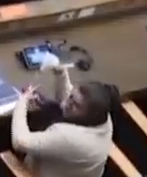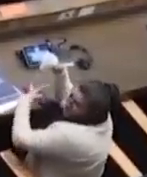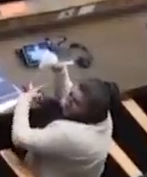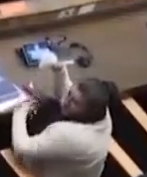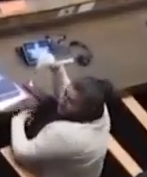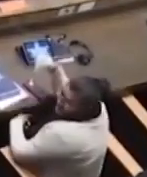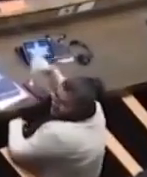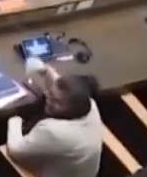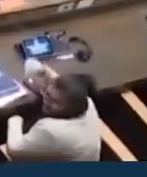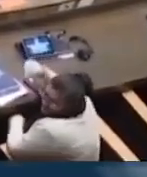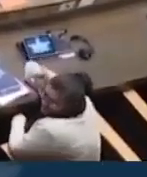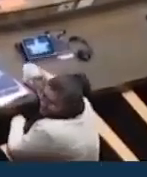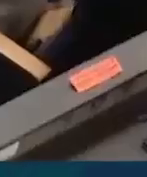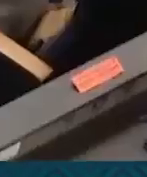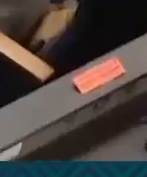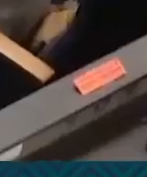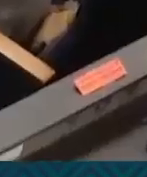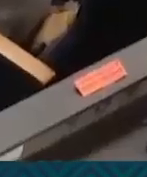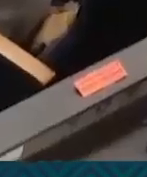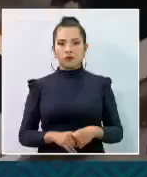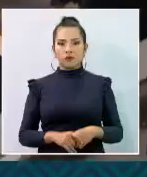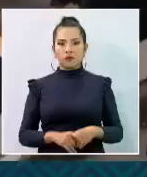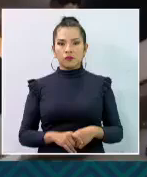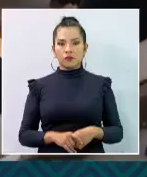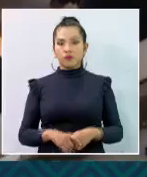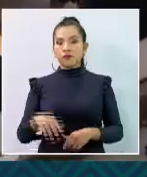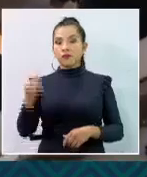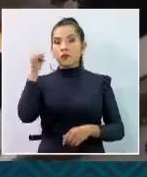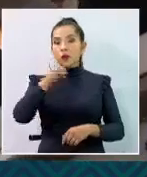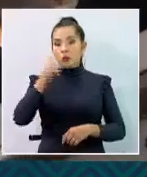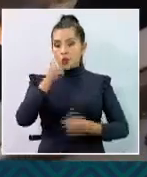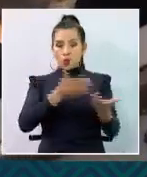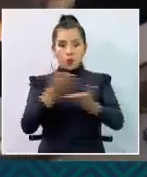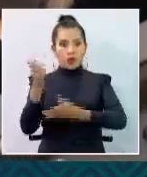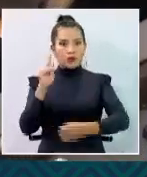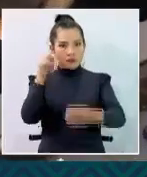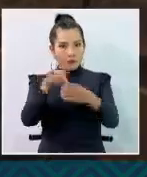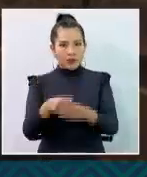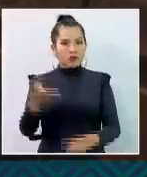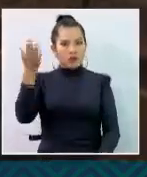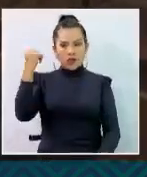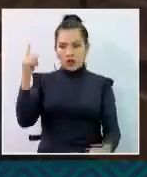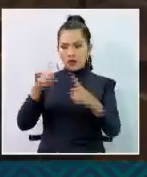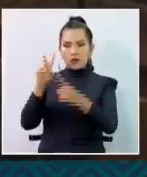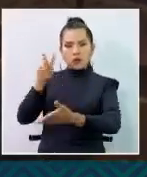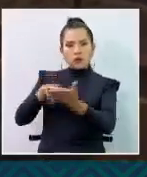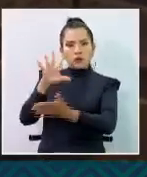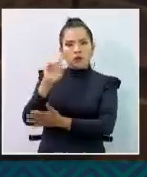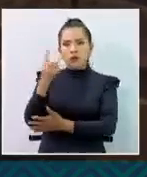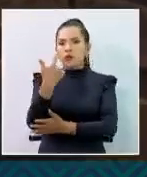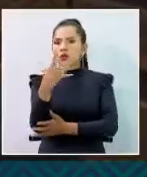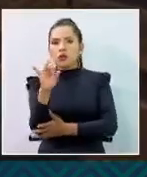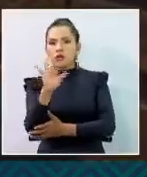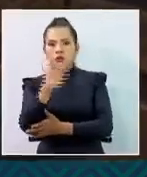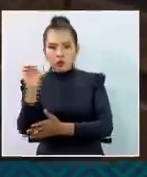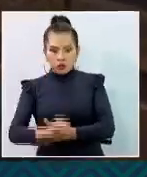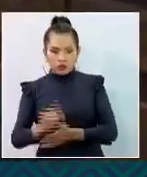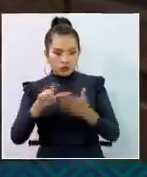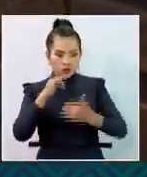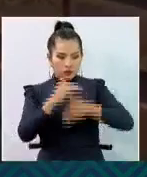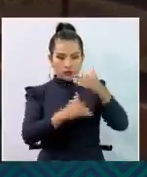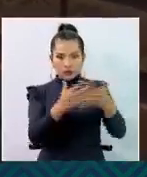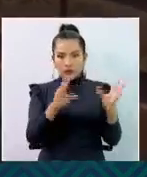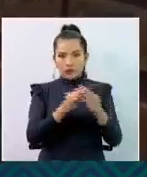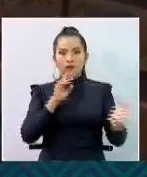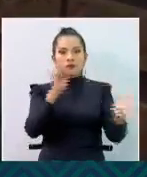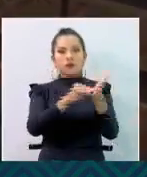La participación política de las mujeres hasta el 2005 era solo de un 18%, pero con el paso del tiempo y aplicadas las reformas en